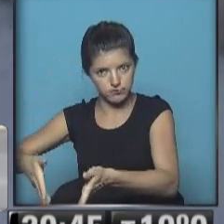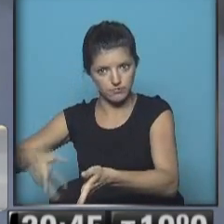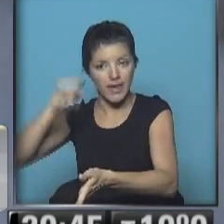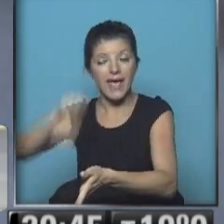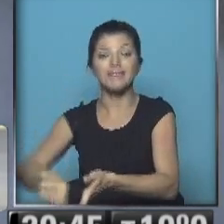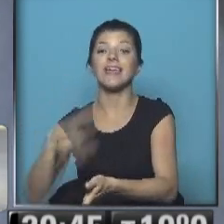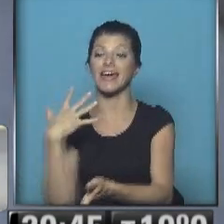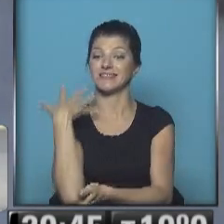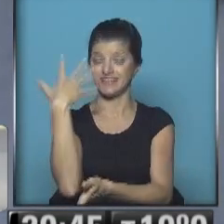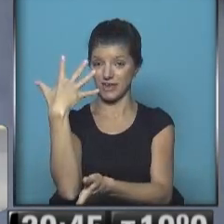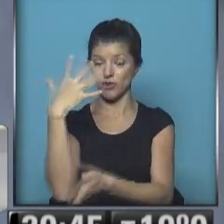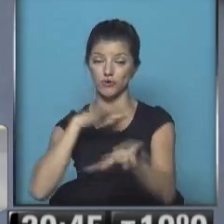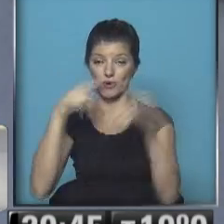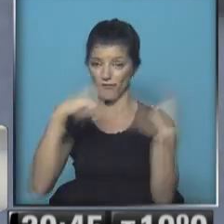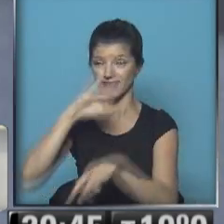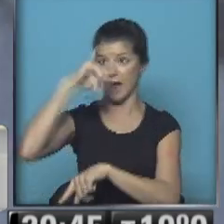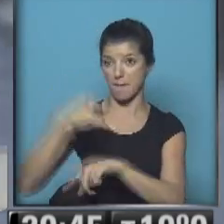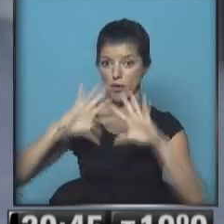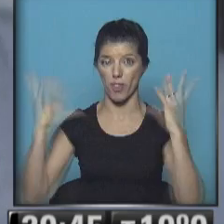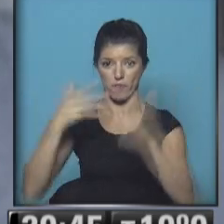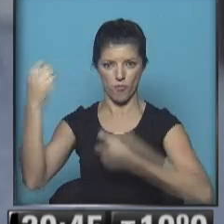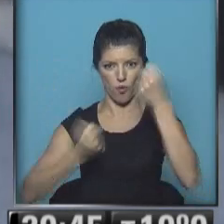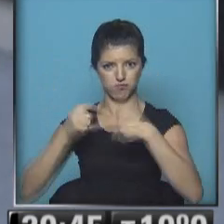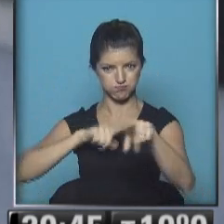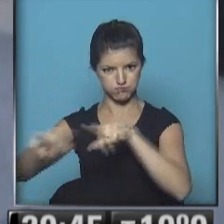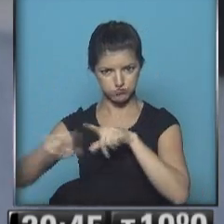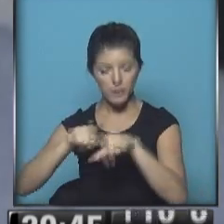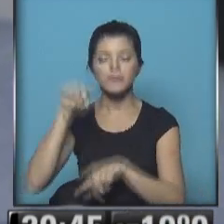campeón mundial de automovilismo. La justicia ordenó